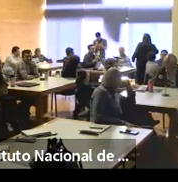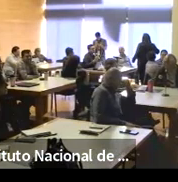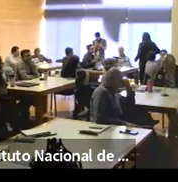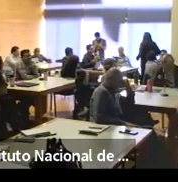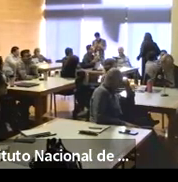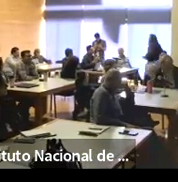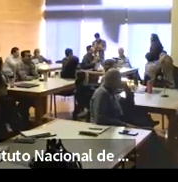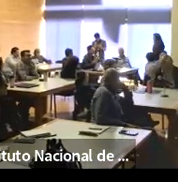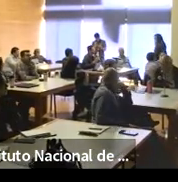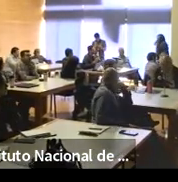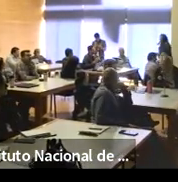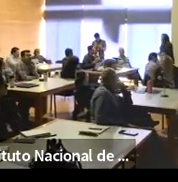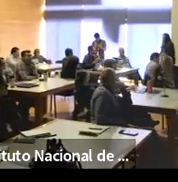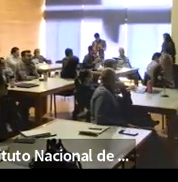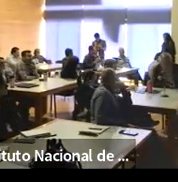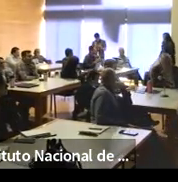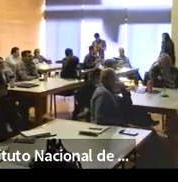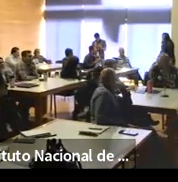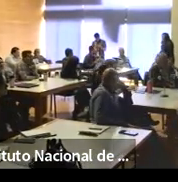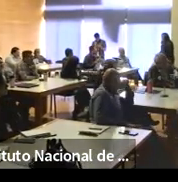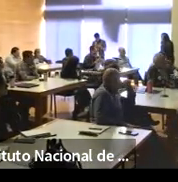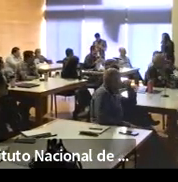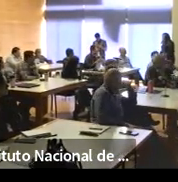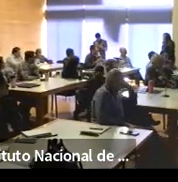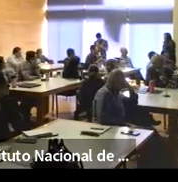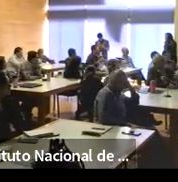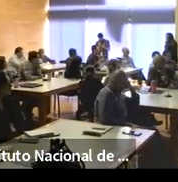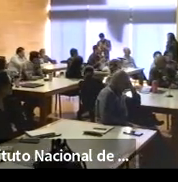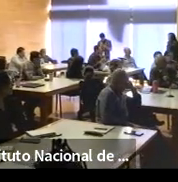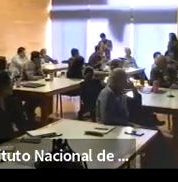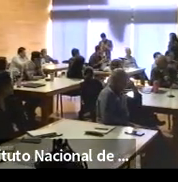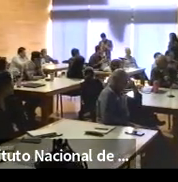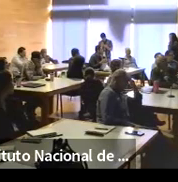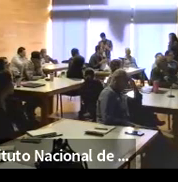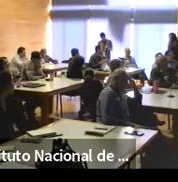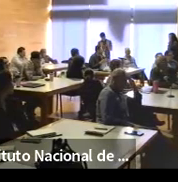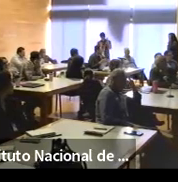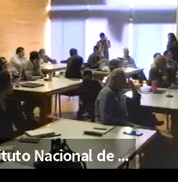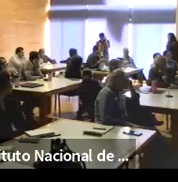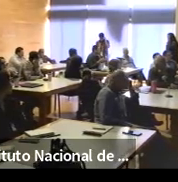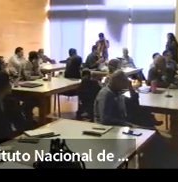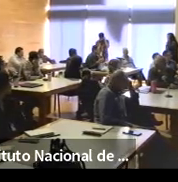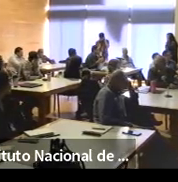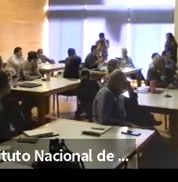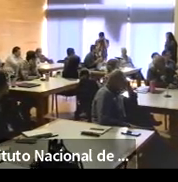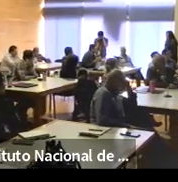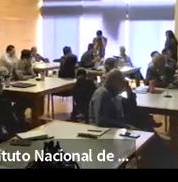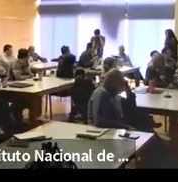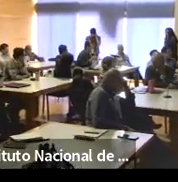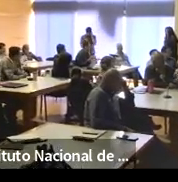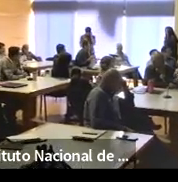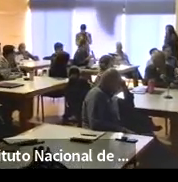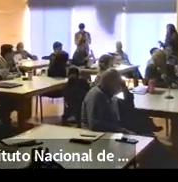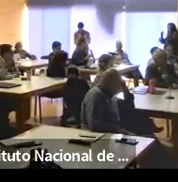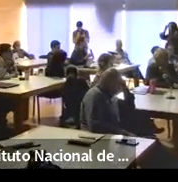Gabriel Millán mucho gusto jefa soy una Antes que nada soy una persona